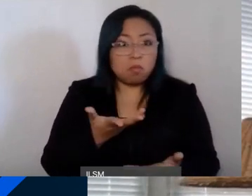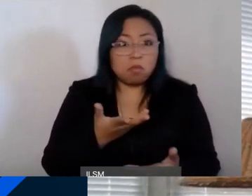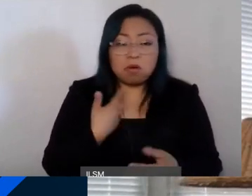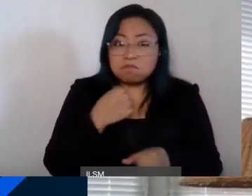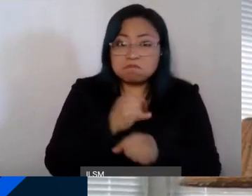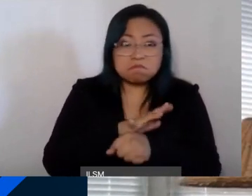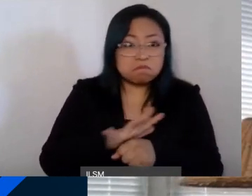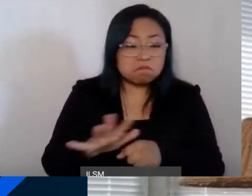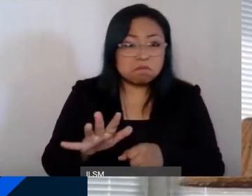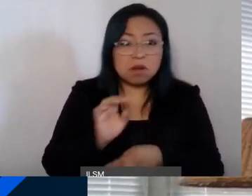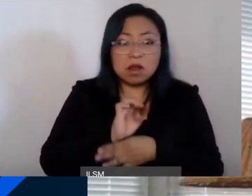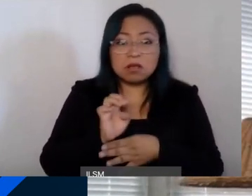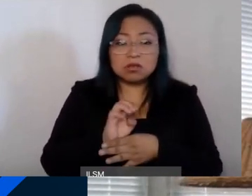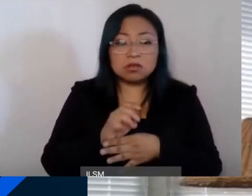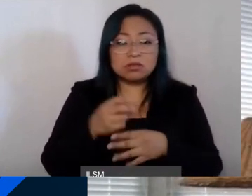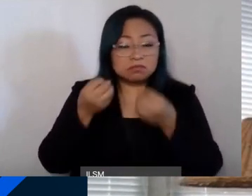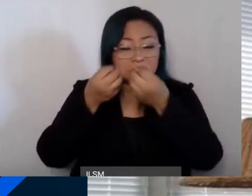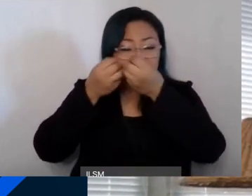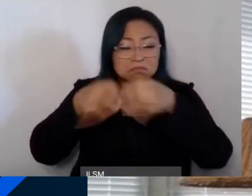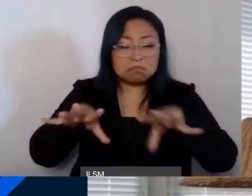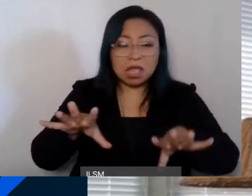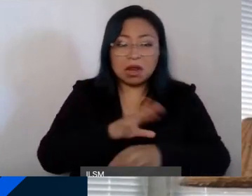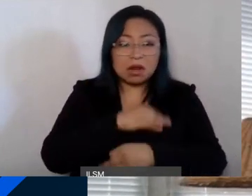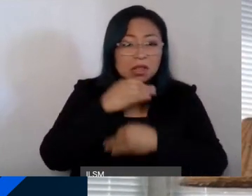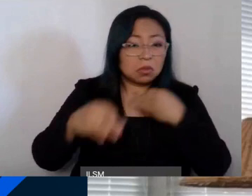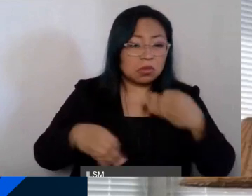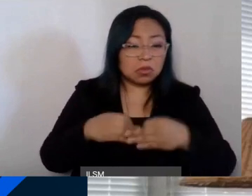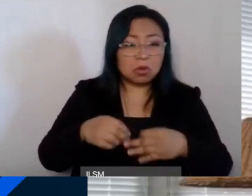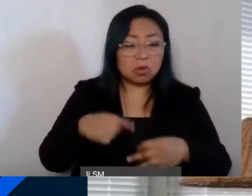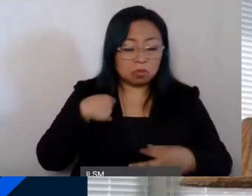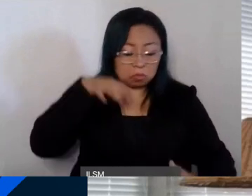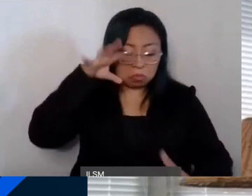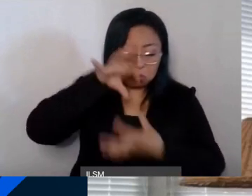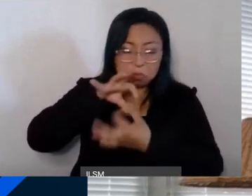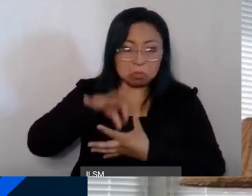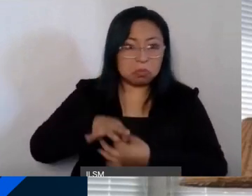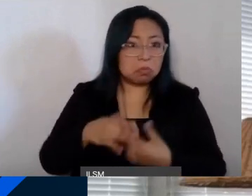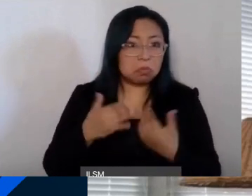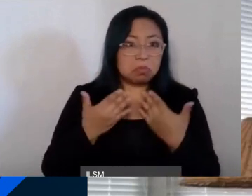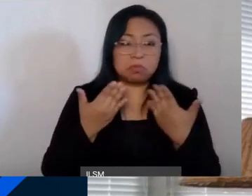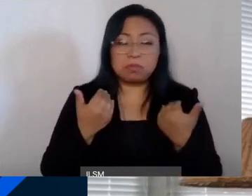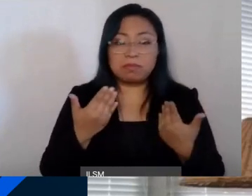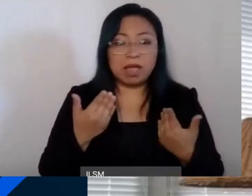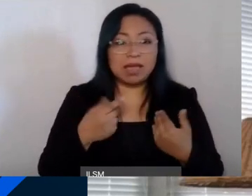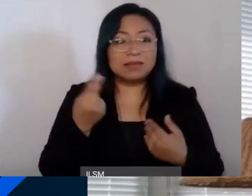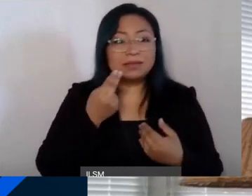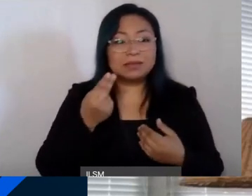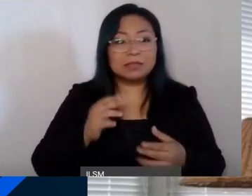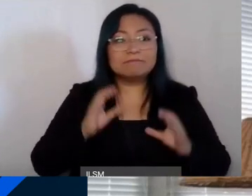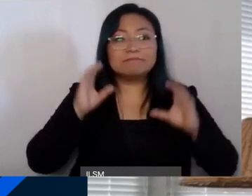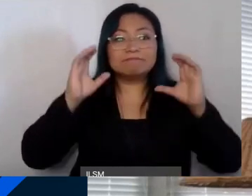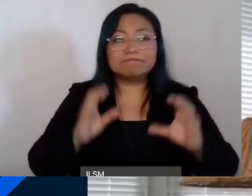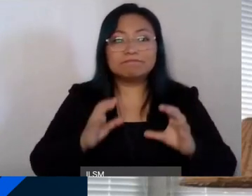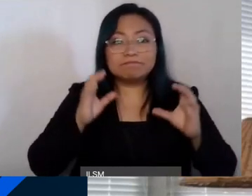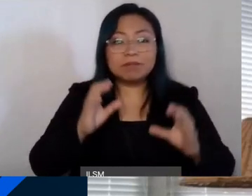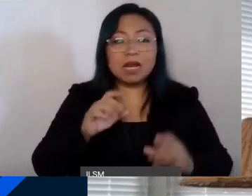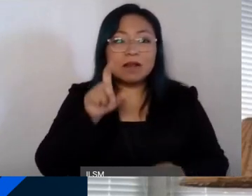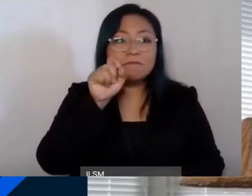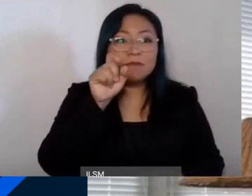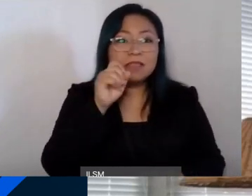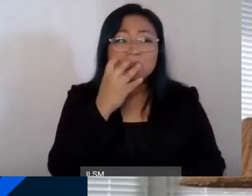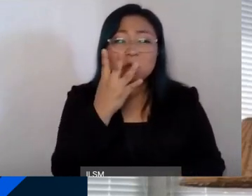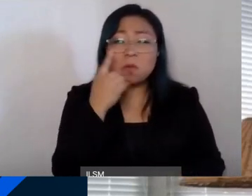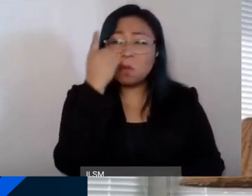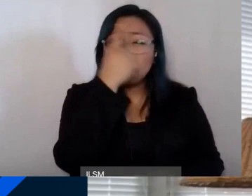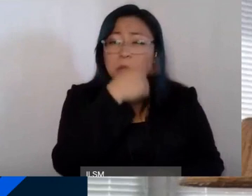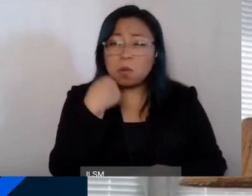pérdida del tono de los esfínteres y se hacen sus necesidades que necesitan cuidados las 24 horas del